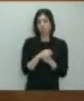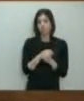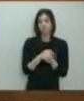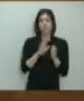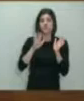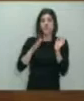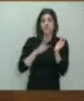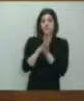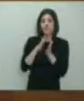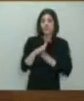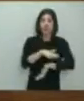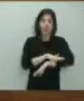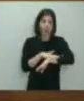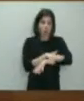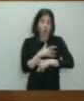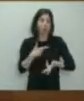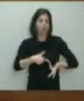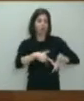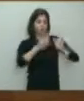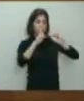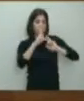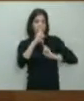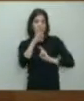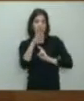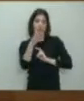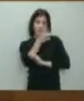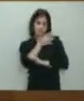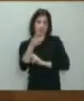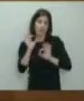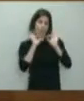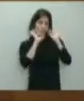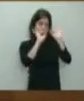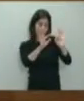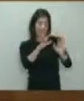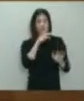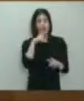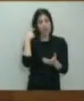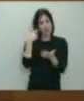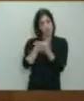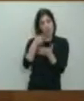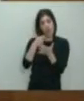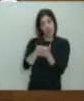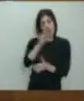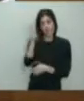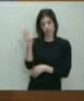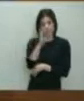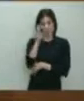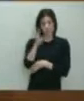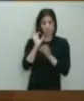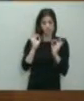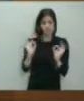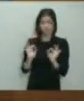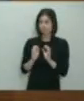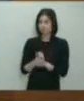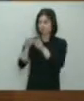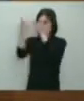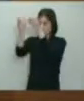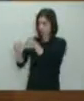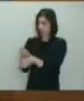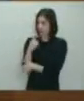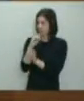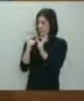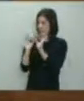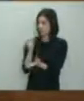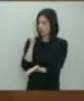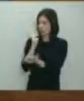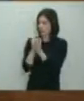Autorizar al Gobierno para que se endeuden estas cantidades para pagar a proveedores. Eso es la justificación que usted ha dado, es la que se contiene en la propia